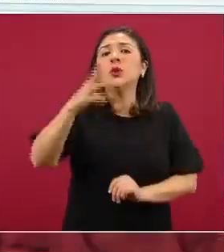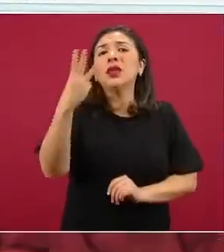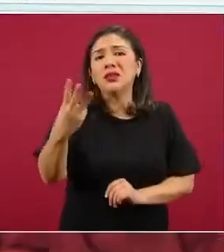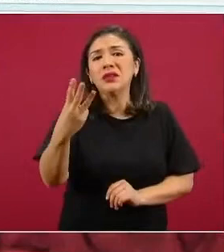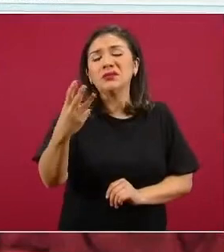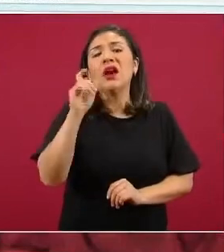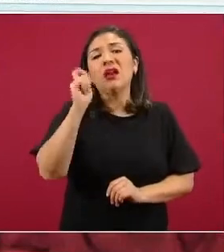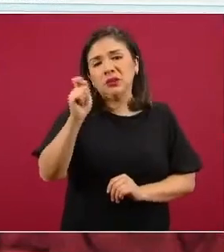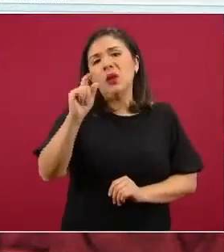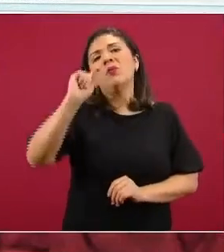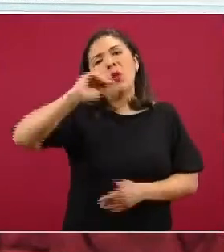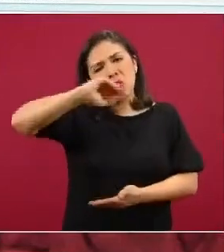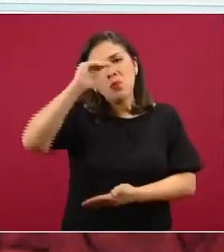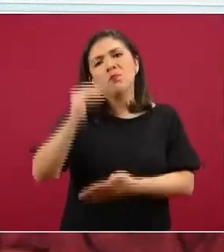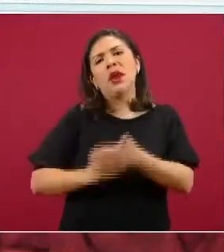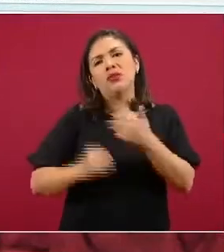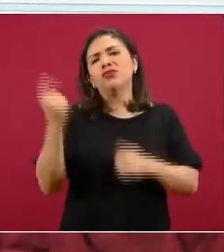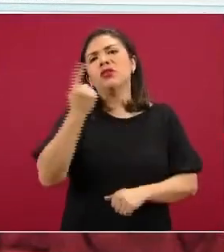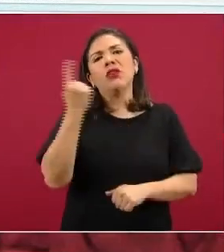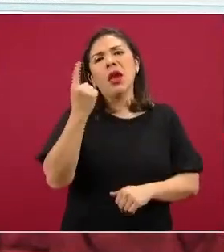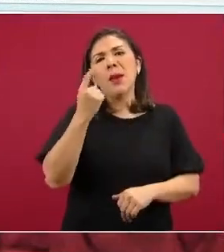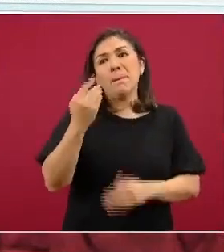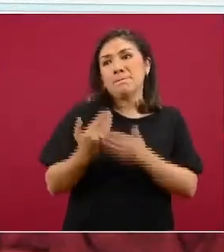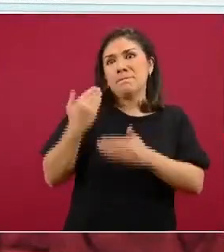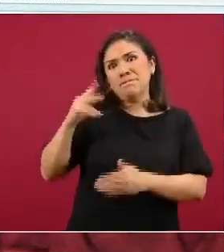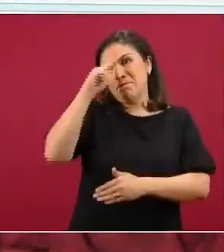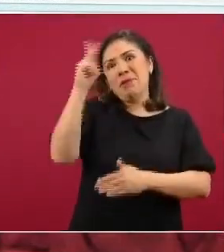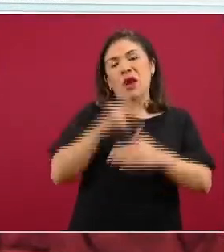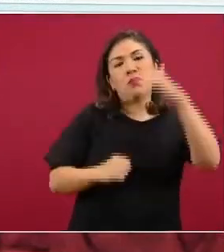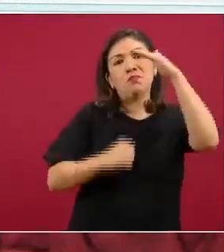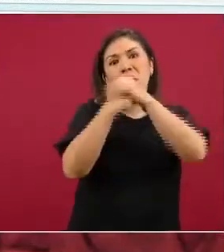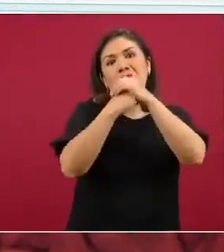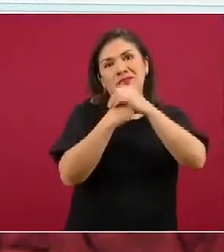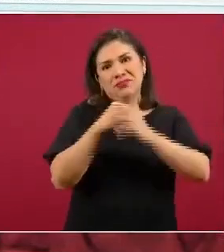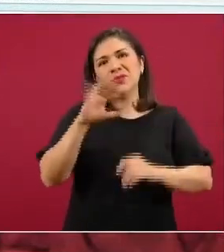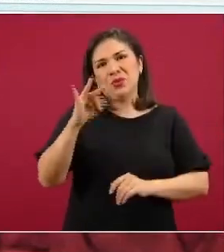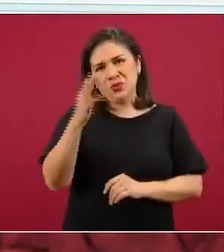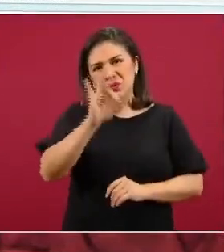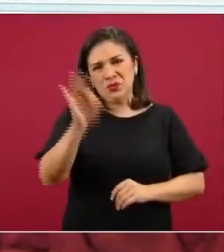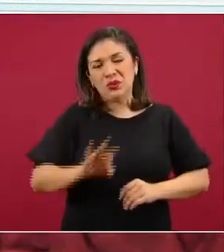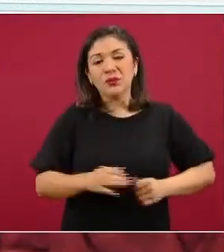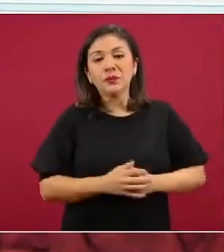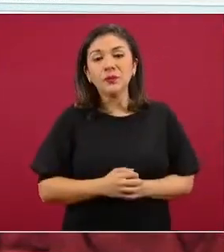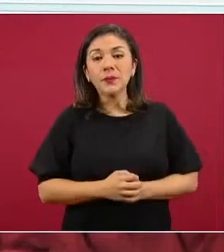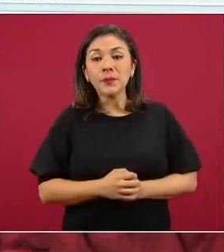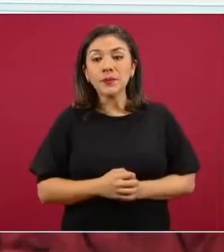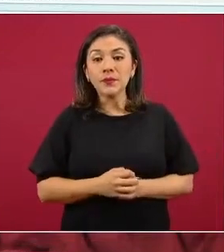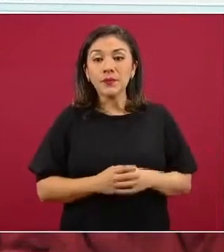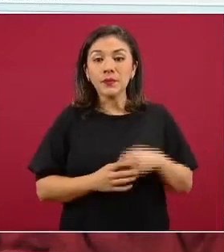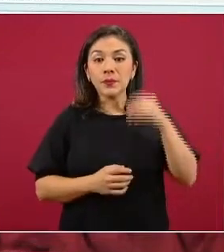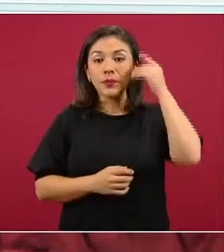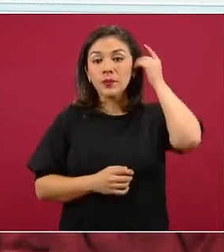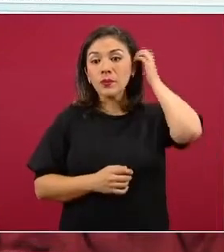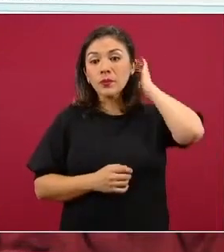una disminución con respecto al punto máximo del 44%. La siguiente, por